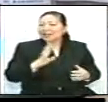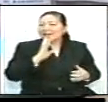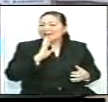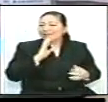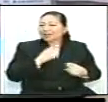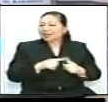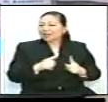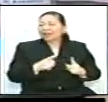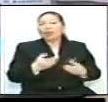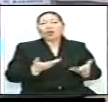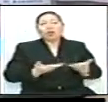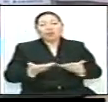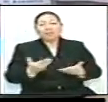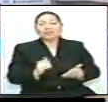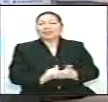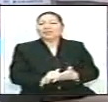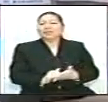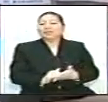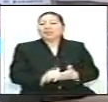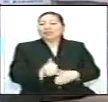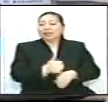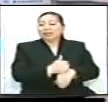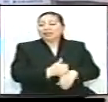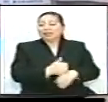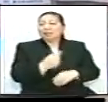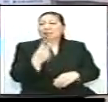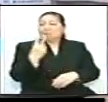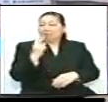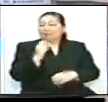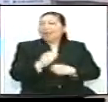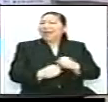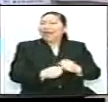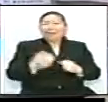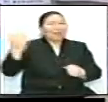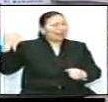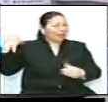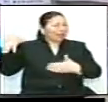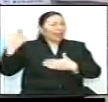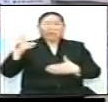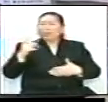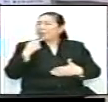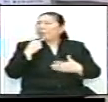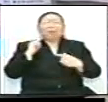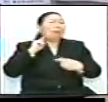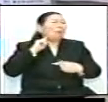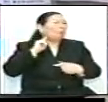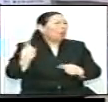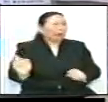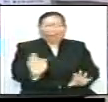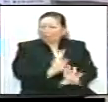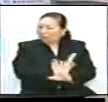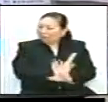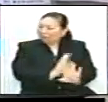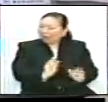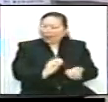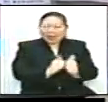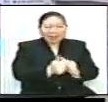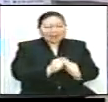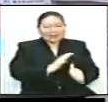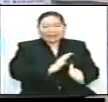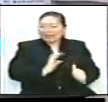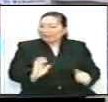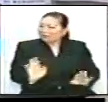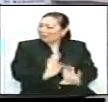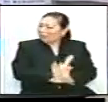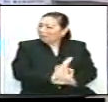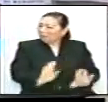las cámaras de comercio en un momento que éramos asesor de una cámara, hace más de 20 años. El sector público no le interesa hacer la reforma del Estado